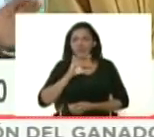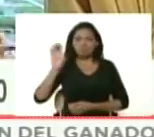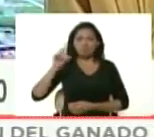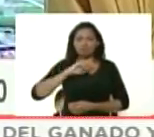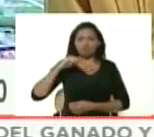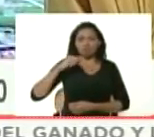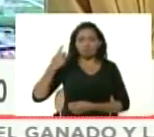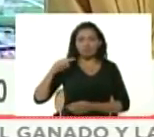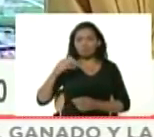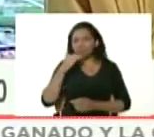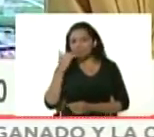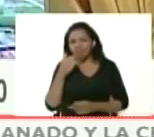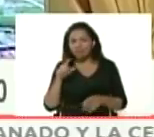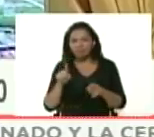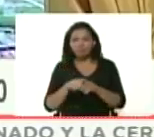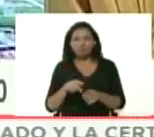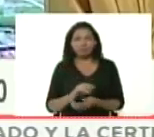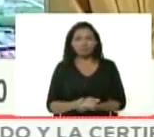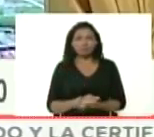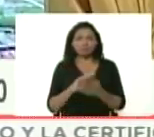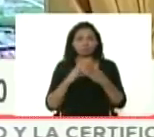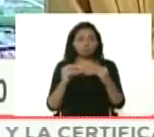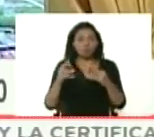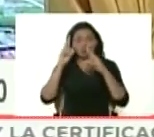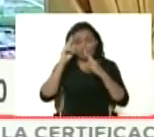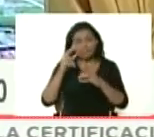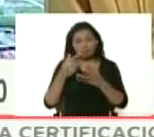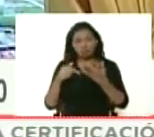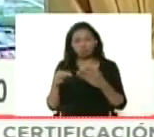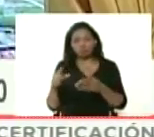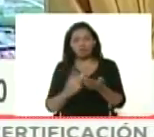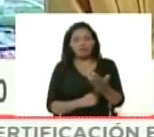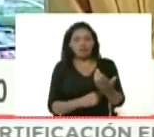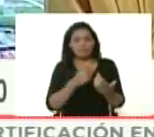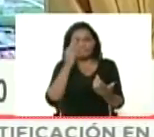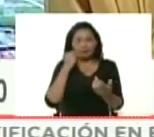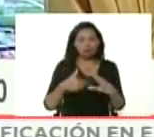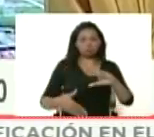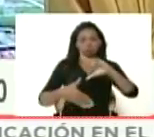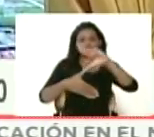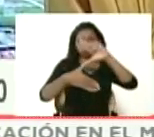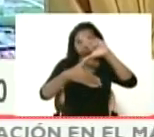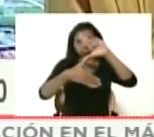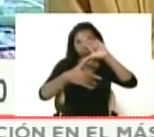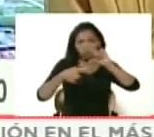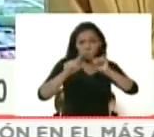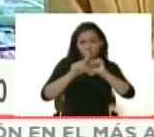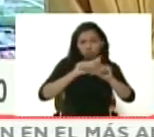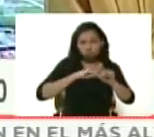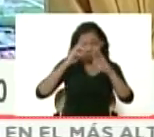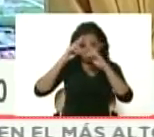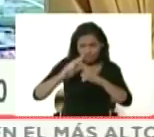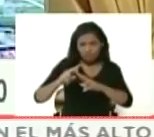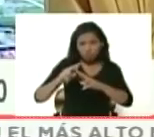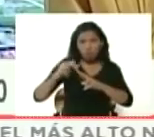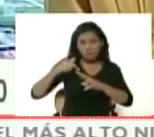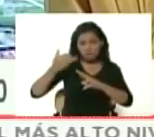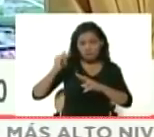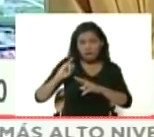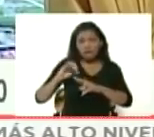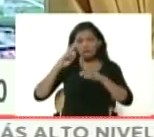tenemos por ahí cerca. Con todo el respeto a nuestros hermanos pueblos latinoamericanos y suramericanos. Aquí sí se les